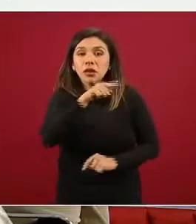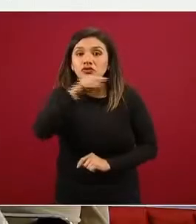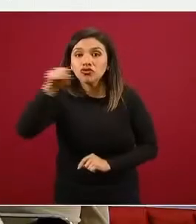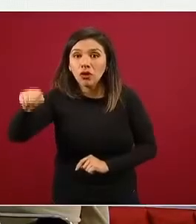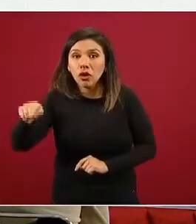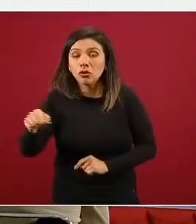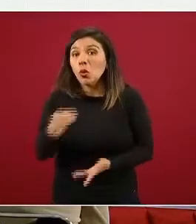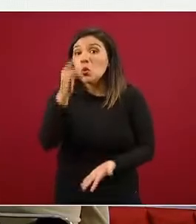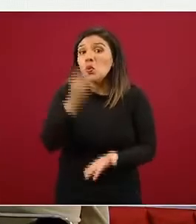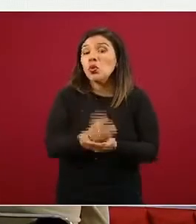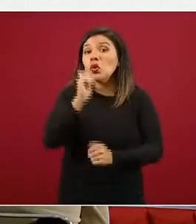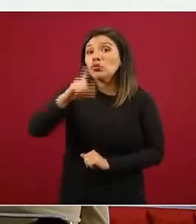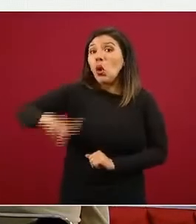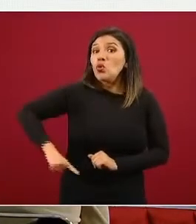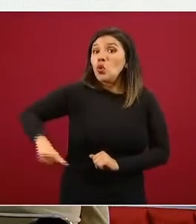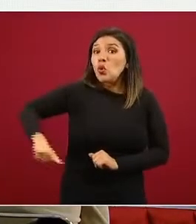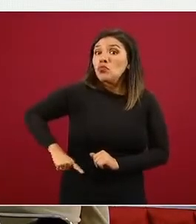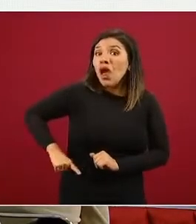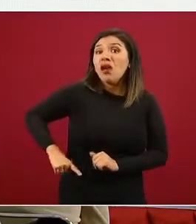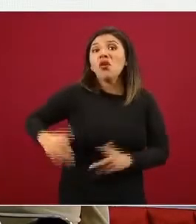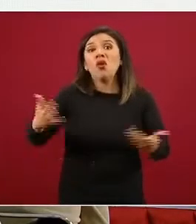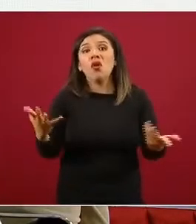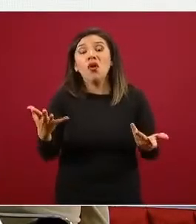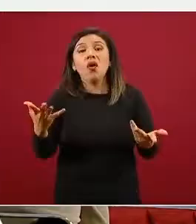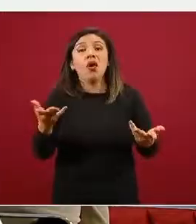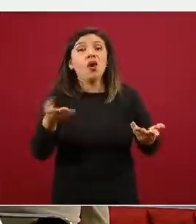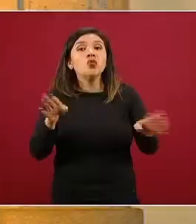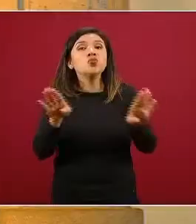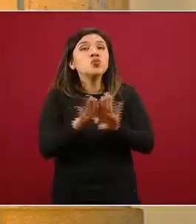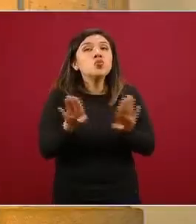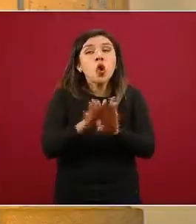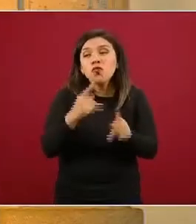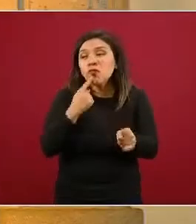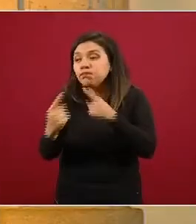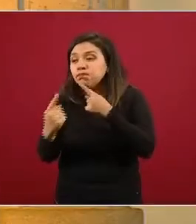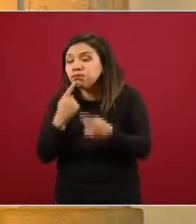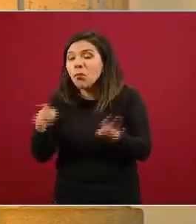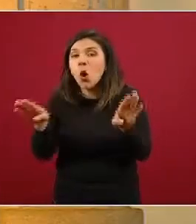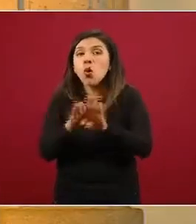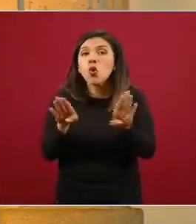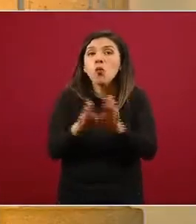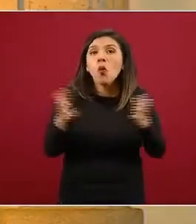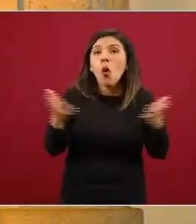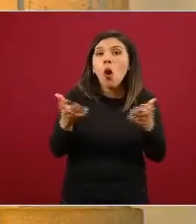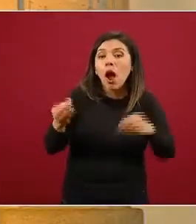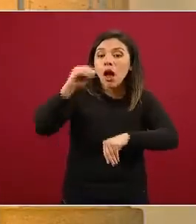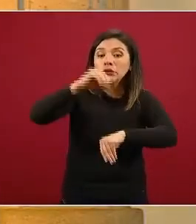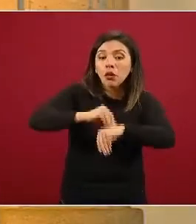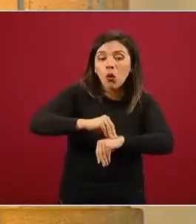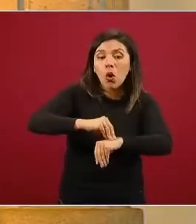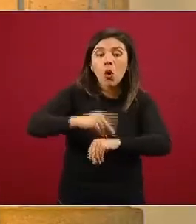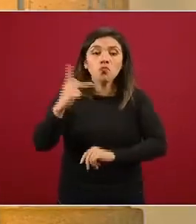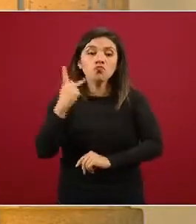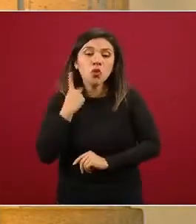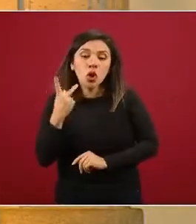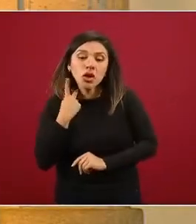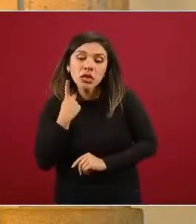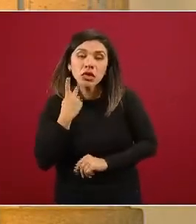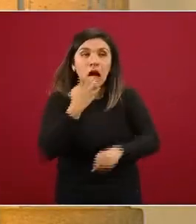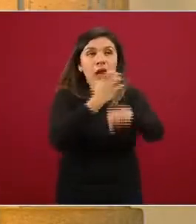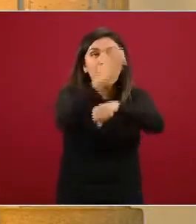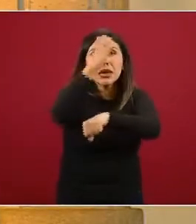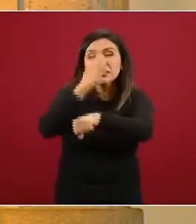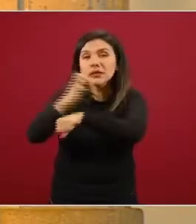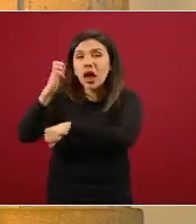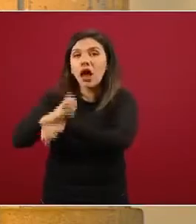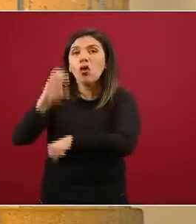esto no es un asunto de gobiernos, no es un asunto de cómo se está comportando la política estatal